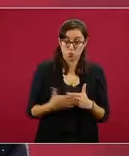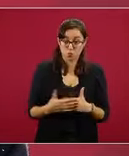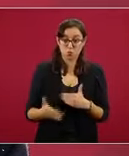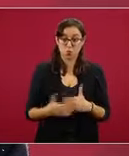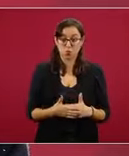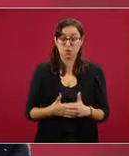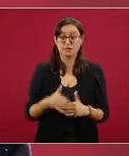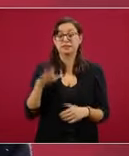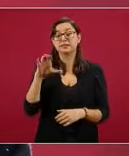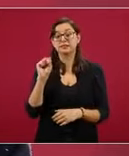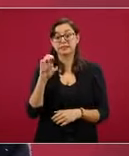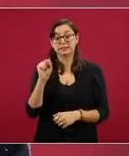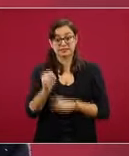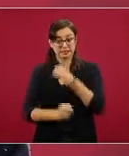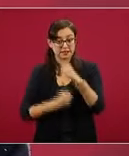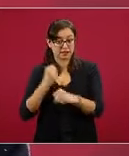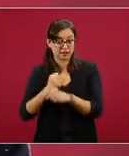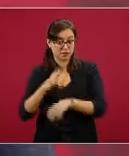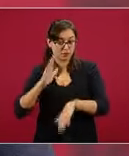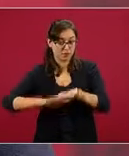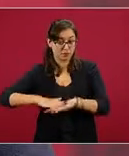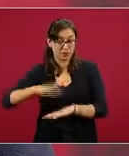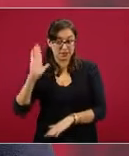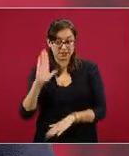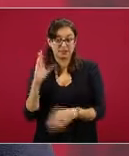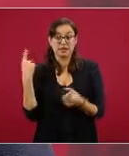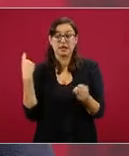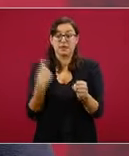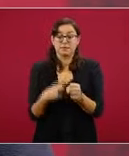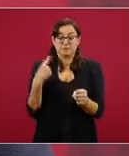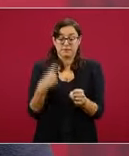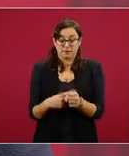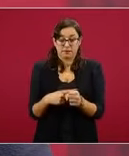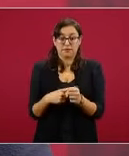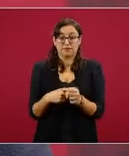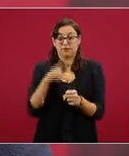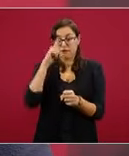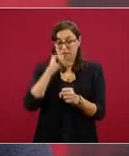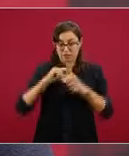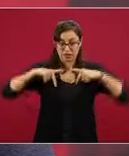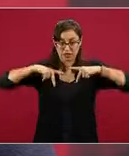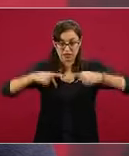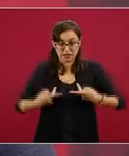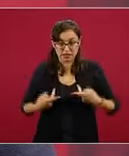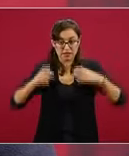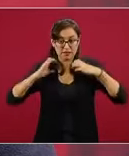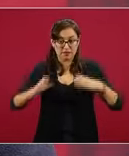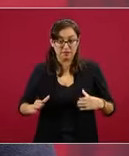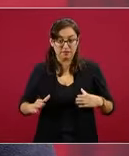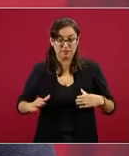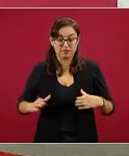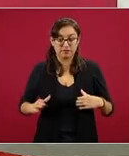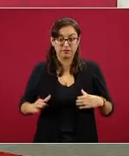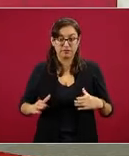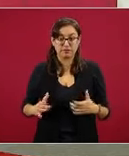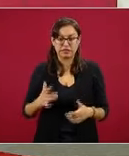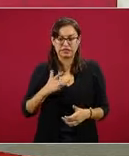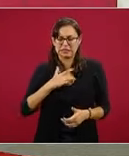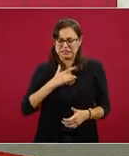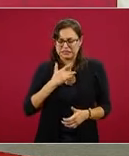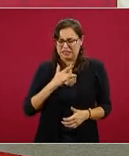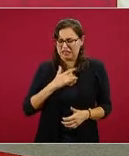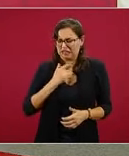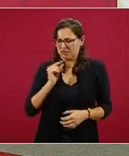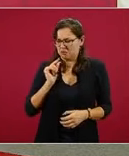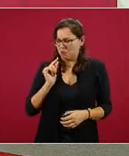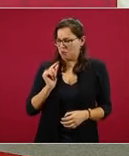más de 60 años, tiene alguna enfermedad que le produce alguna inmunodepresión, ni bien inicie con signos y